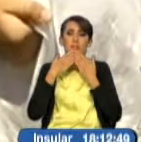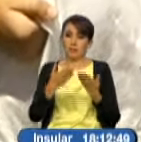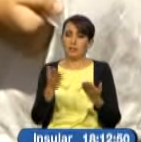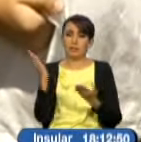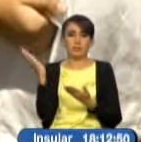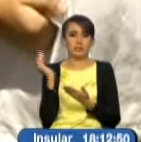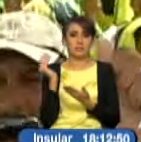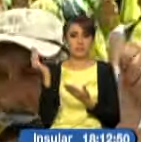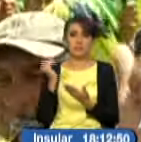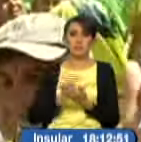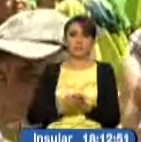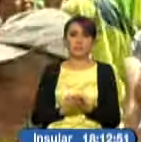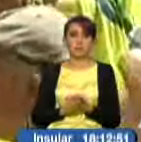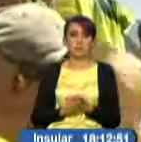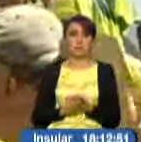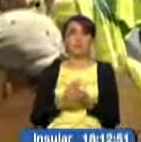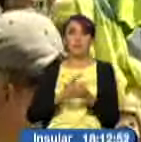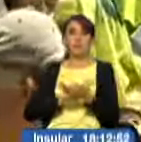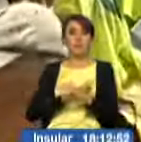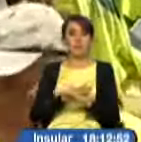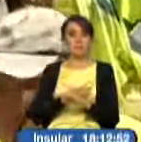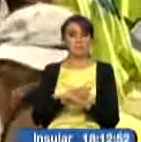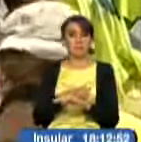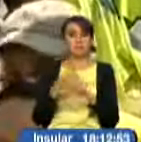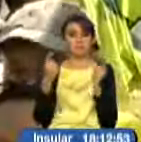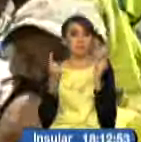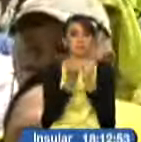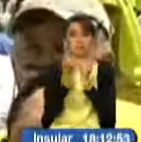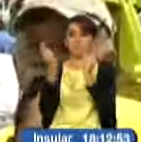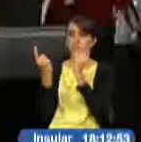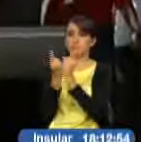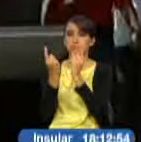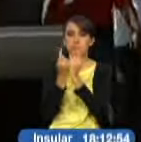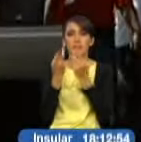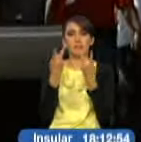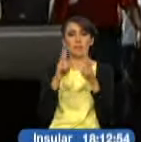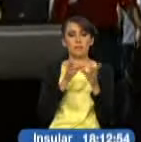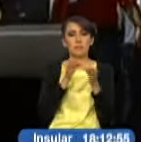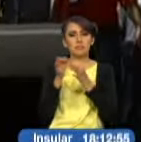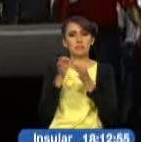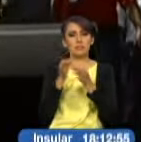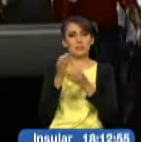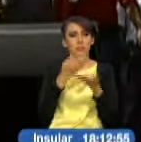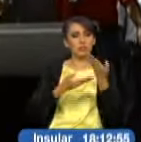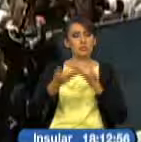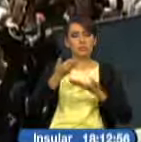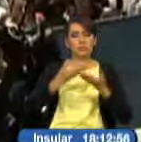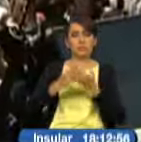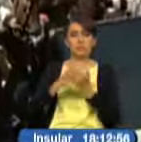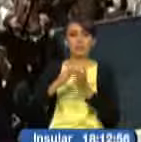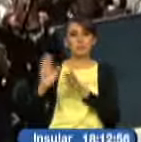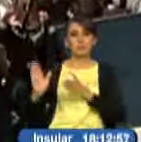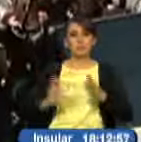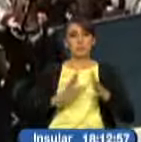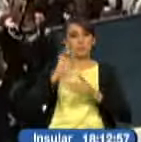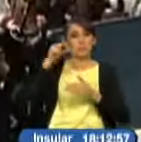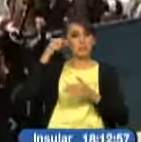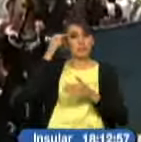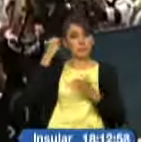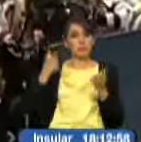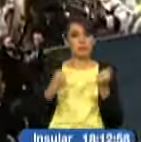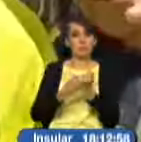que me han dado. Luego, en un masivo encuentro ciudadano, socializó sus propuestas de campaña con los asistentes, donde recibió el